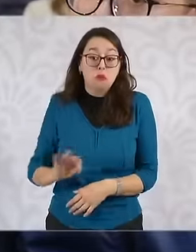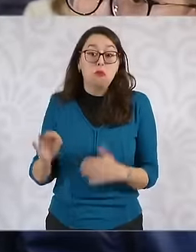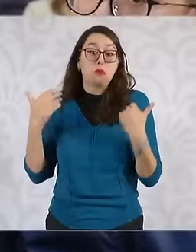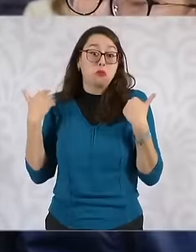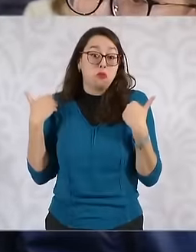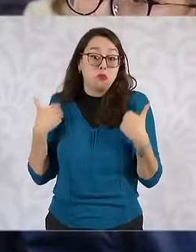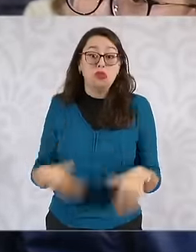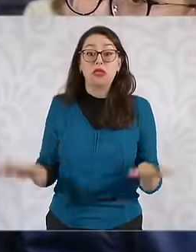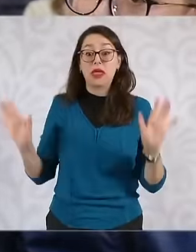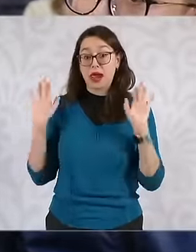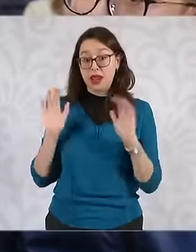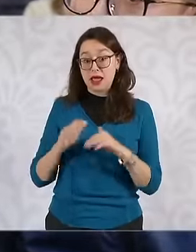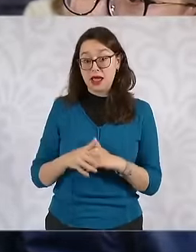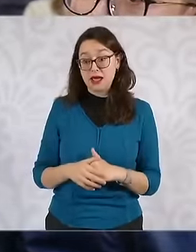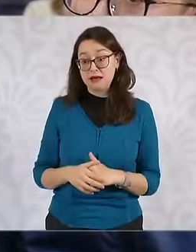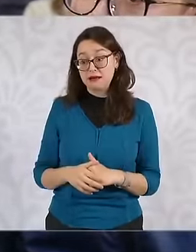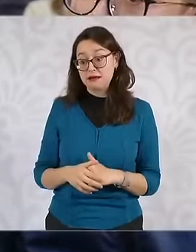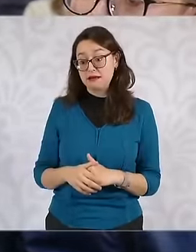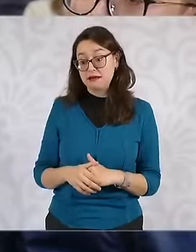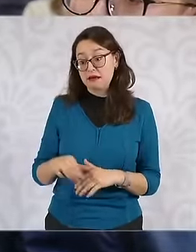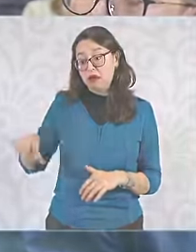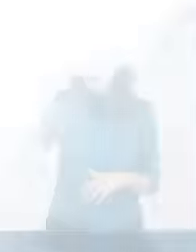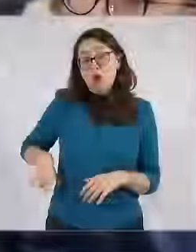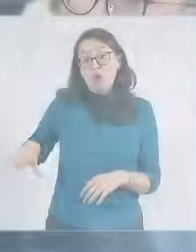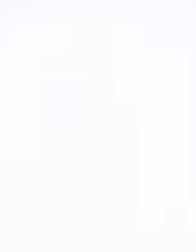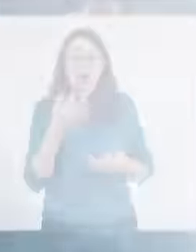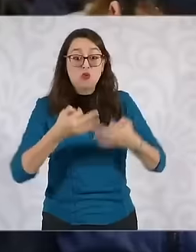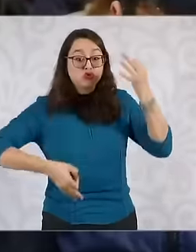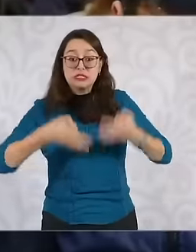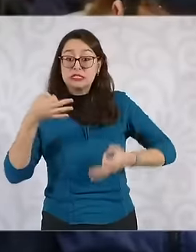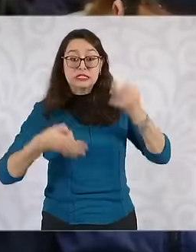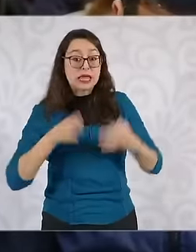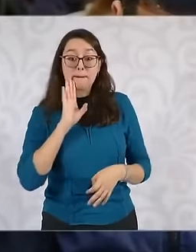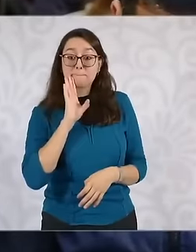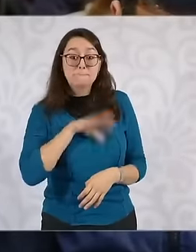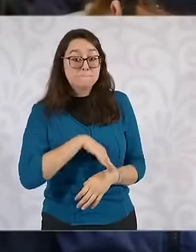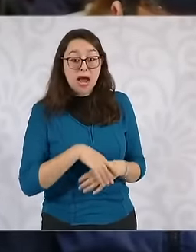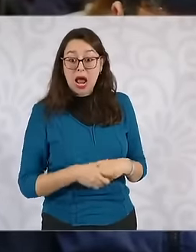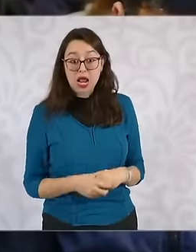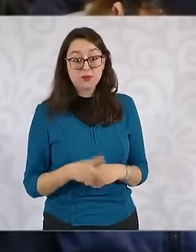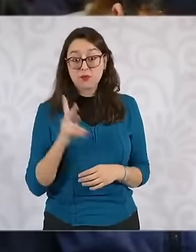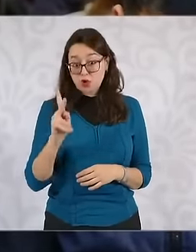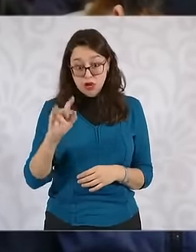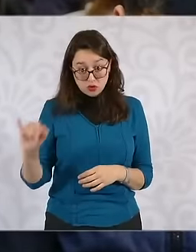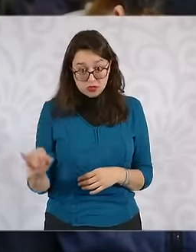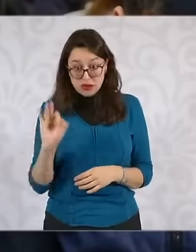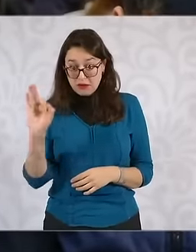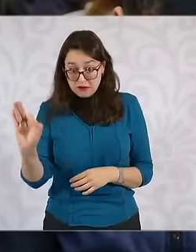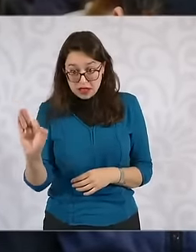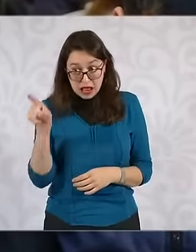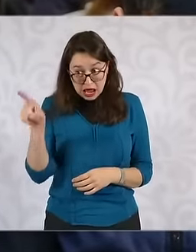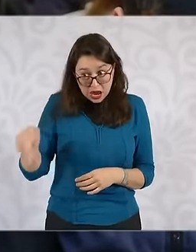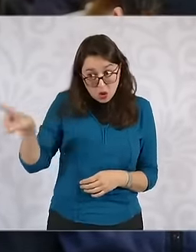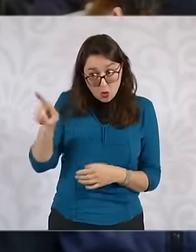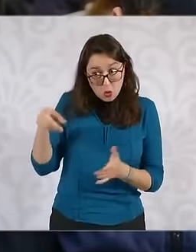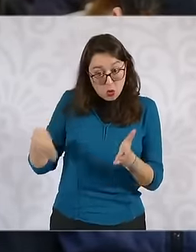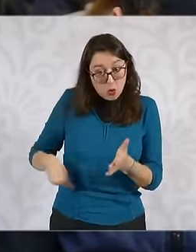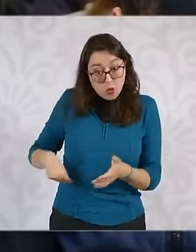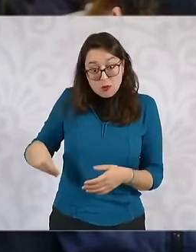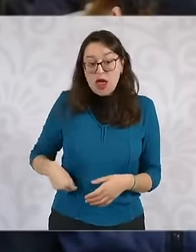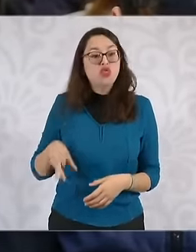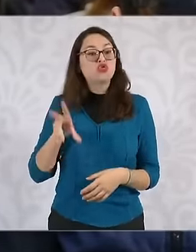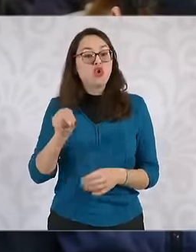Aide Ramírez Hernández. Ahora sí, en tono alterado, se dirige a la presidenta para encararla,